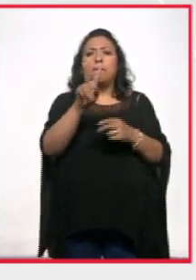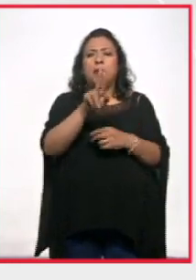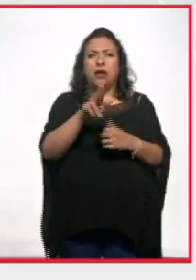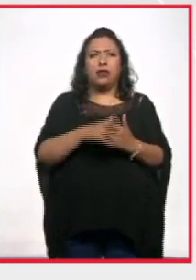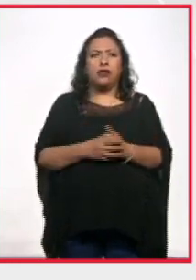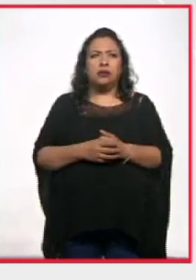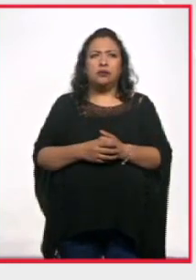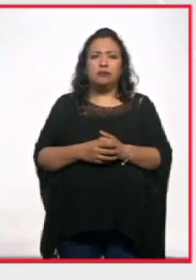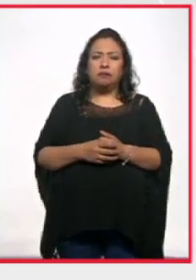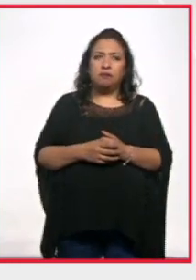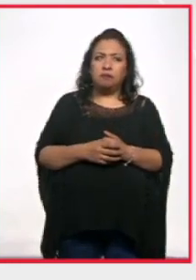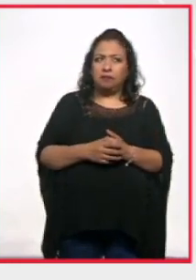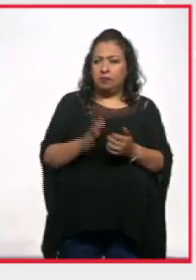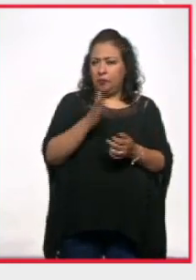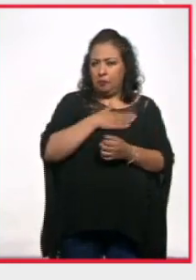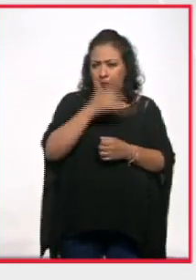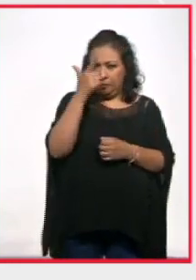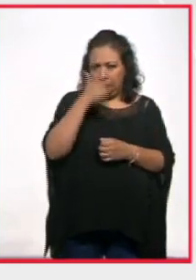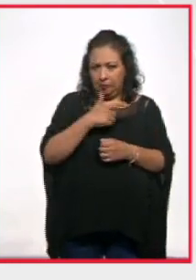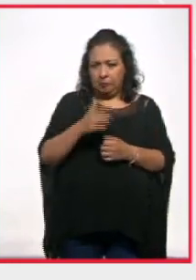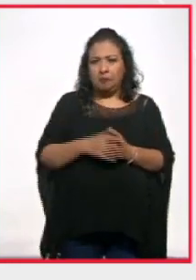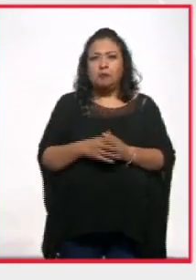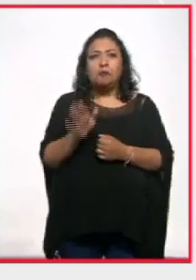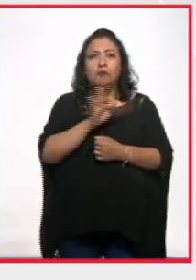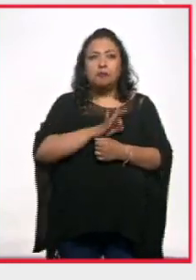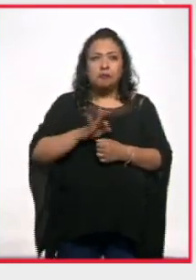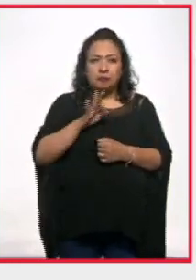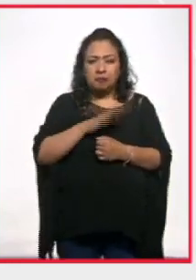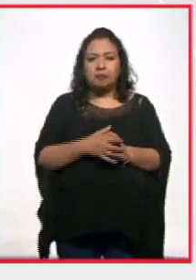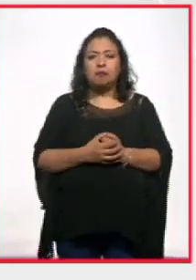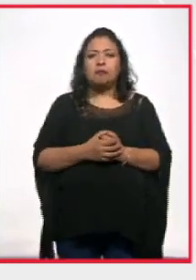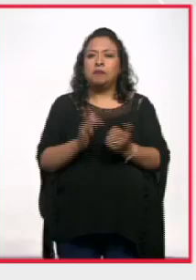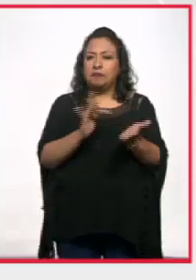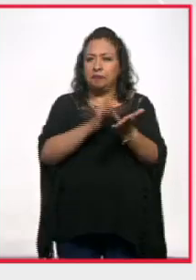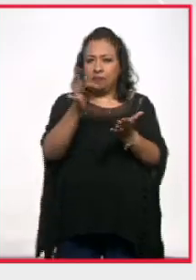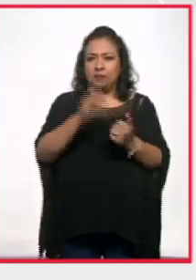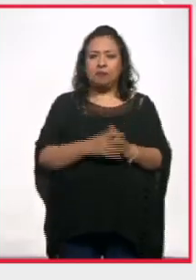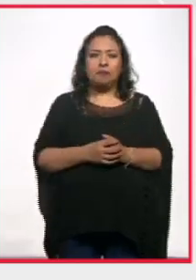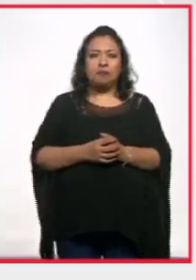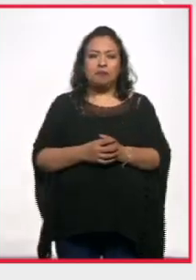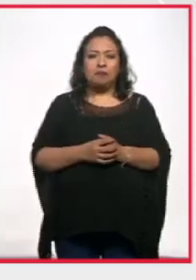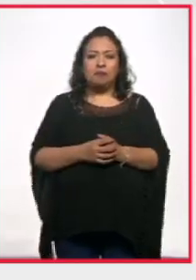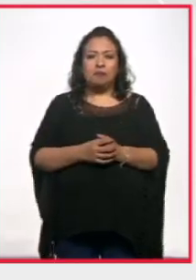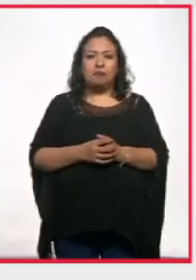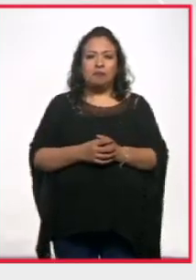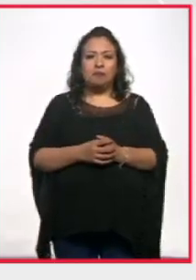martes. Gracias, colegas, buenas noches. Gracias, Ana. Muchas gracias. Gracias a ustedes.